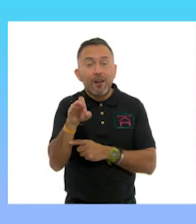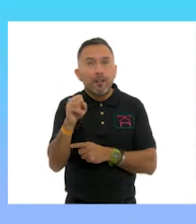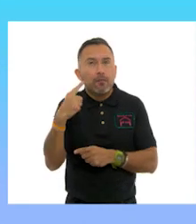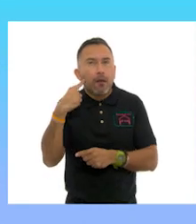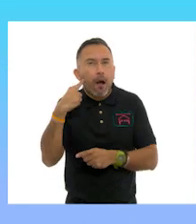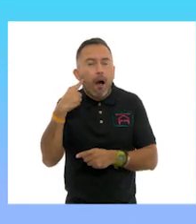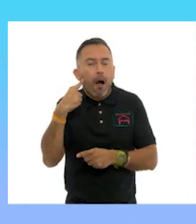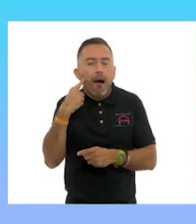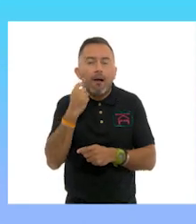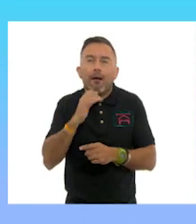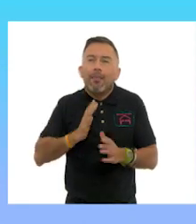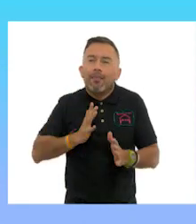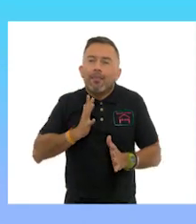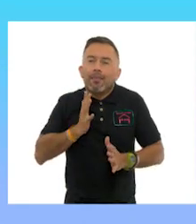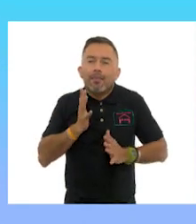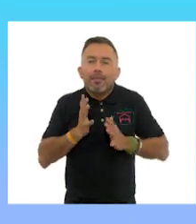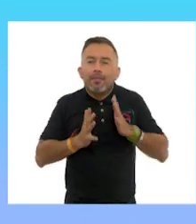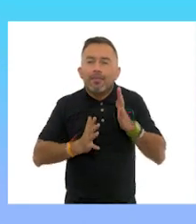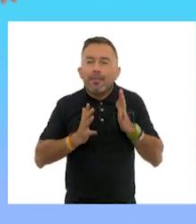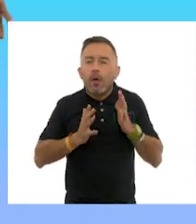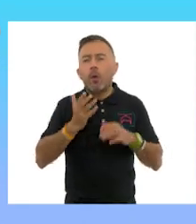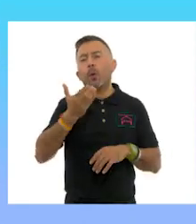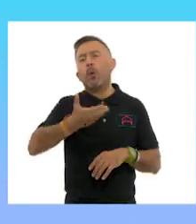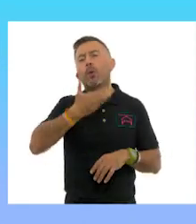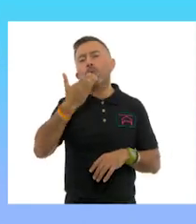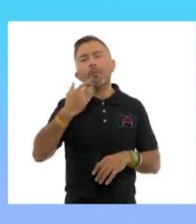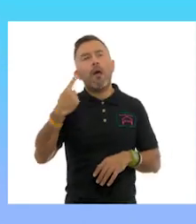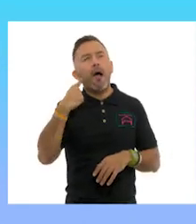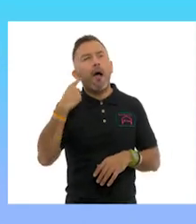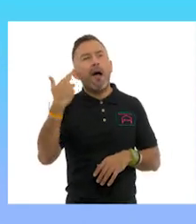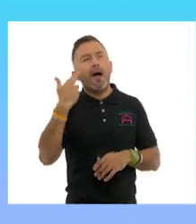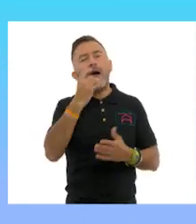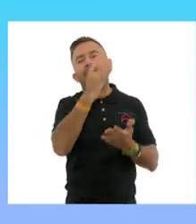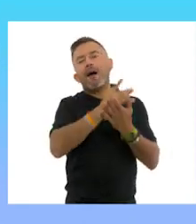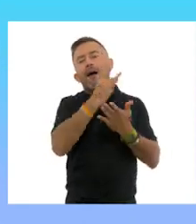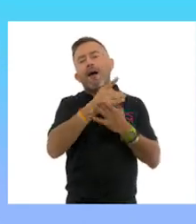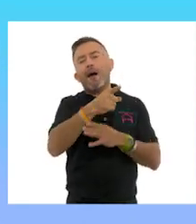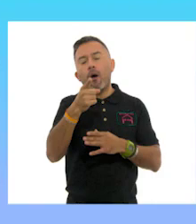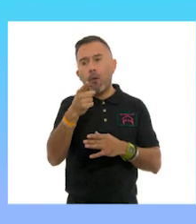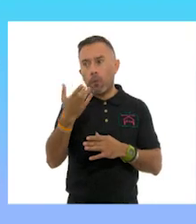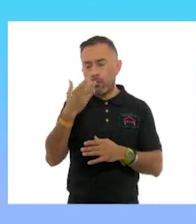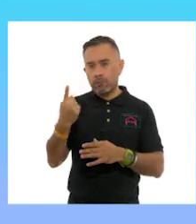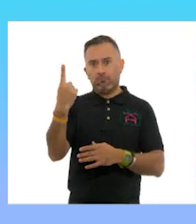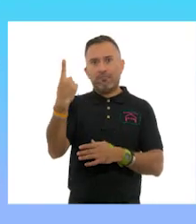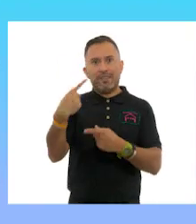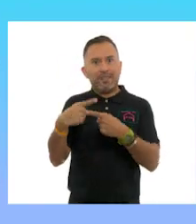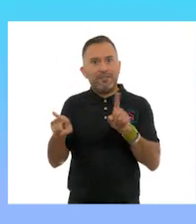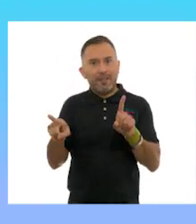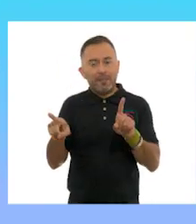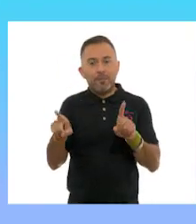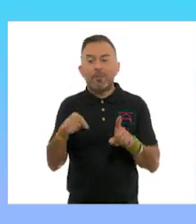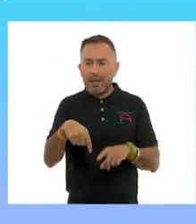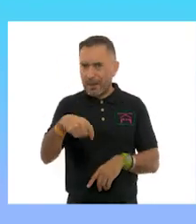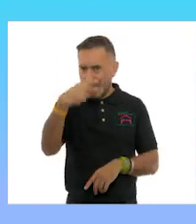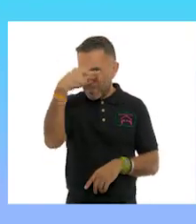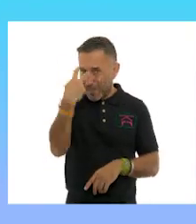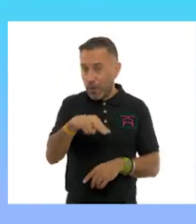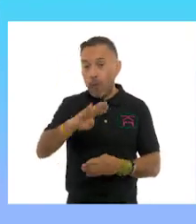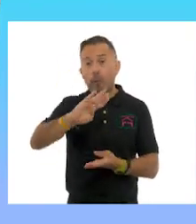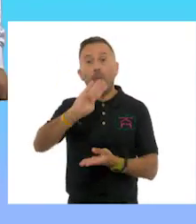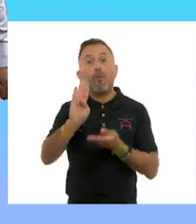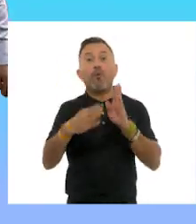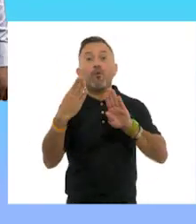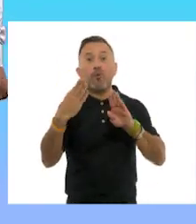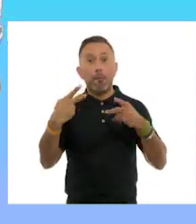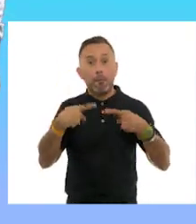Su música es diferente a lo que comúnmente escuchamos. Y por supuesto, que en México y el mundo se volvió todo un personaje